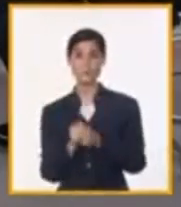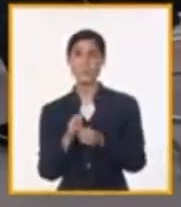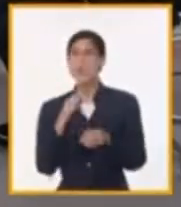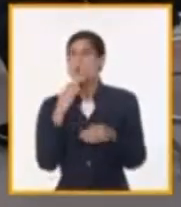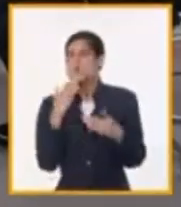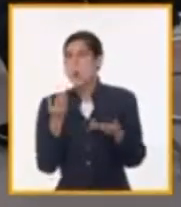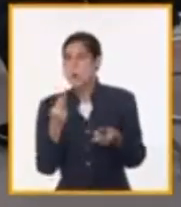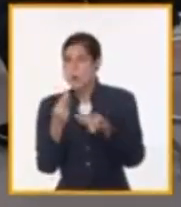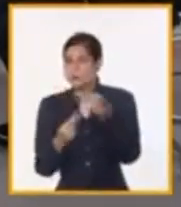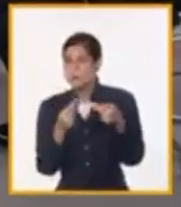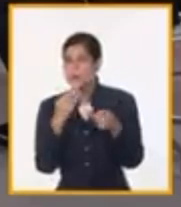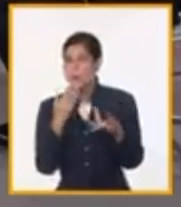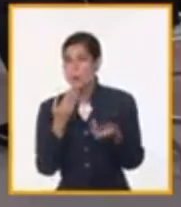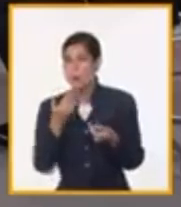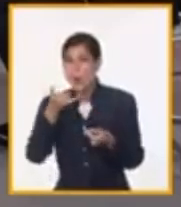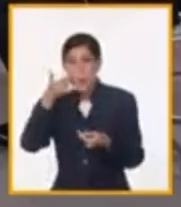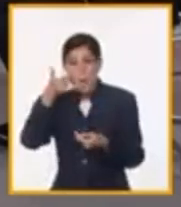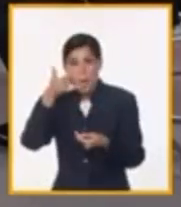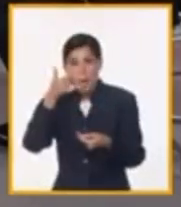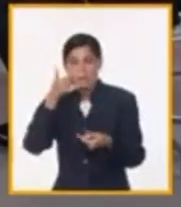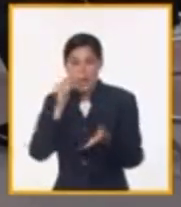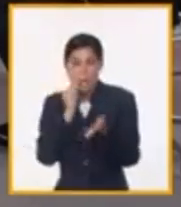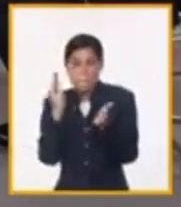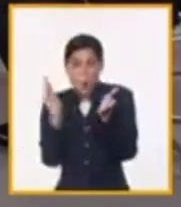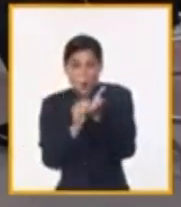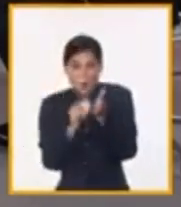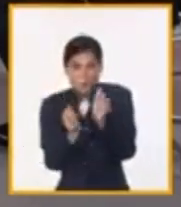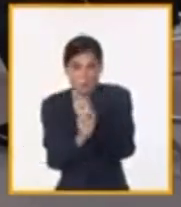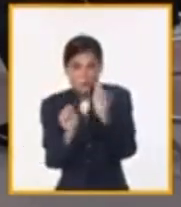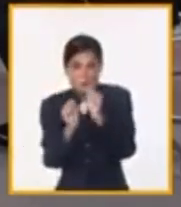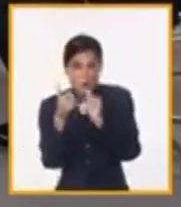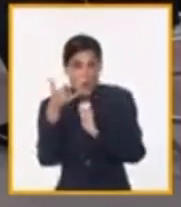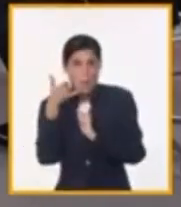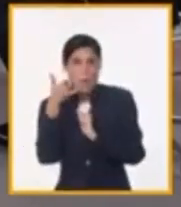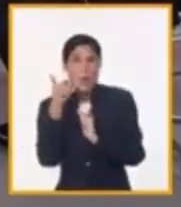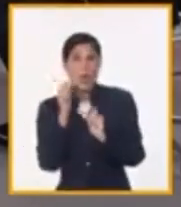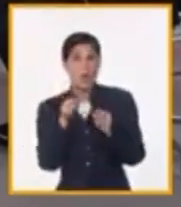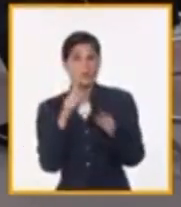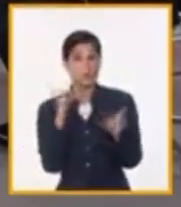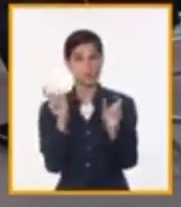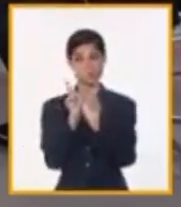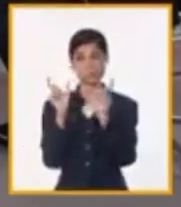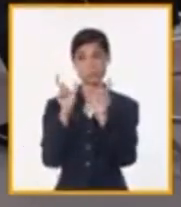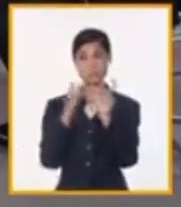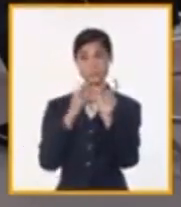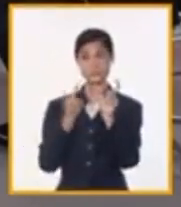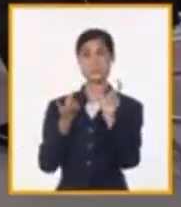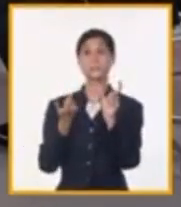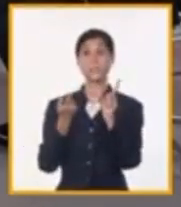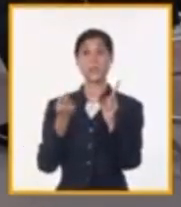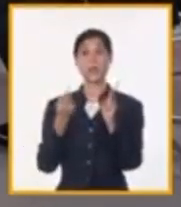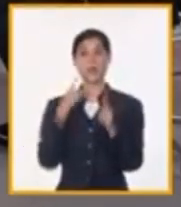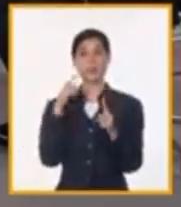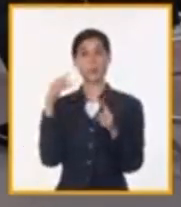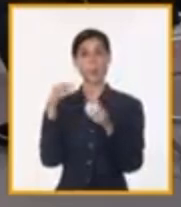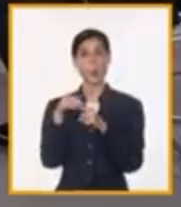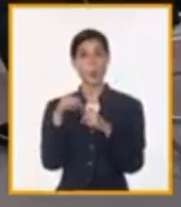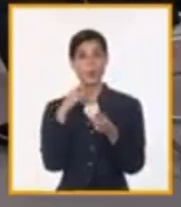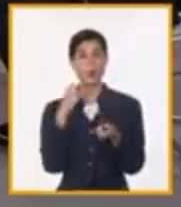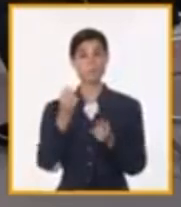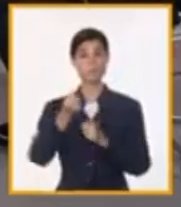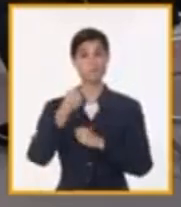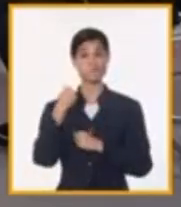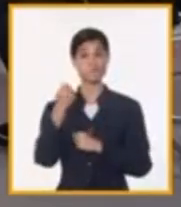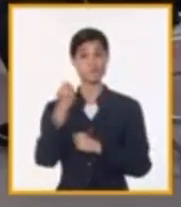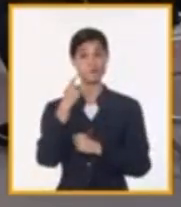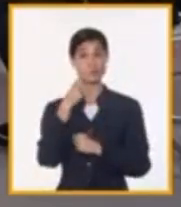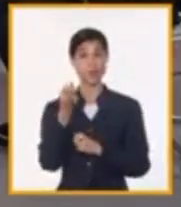también o sea llamamos mucho la atención sobre todo porque da una idea de las dimensiones que ha ido tomando o sea lo que es la guerra